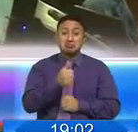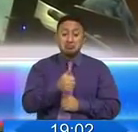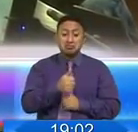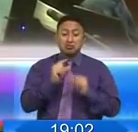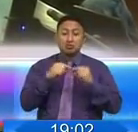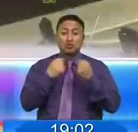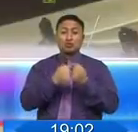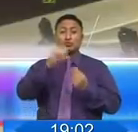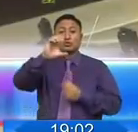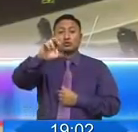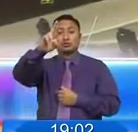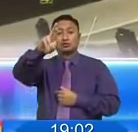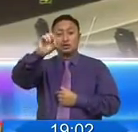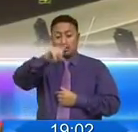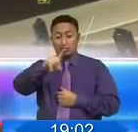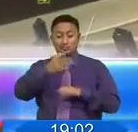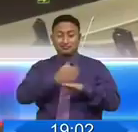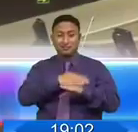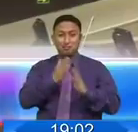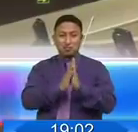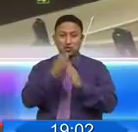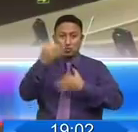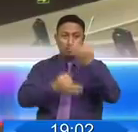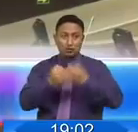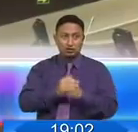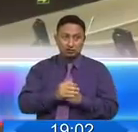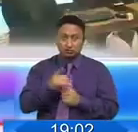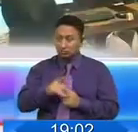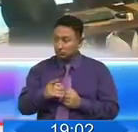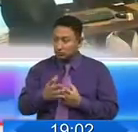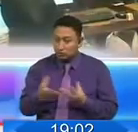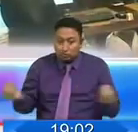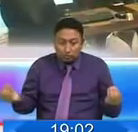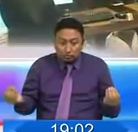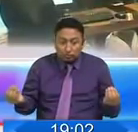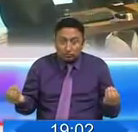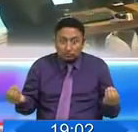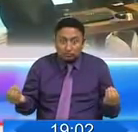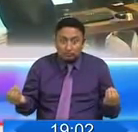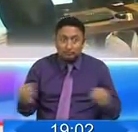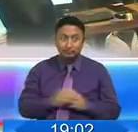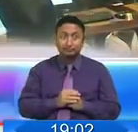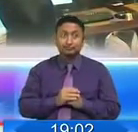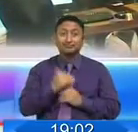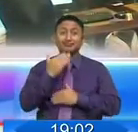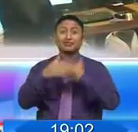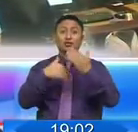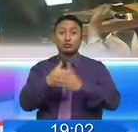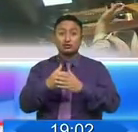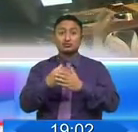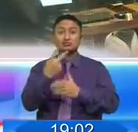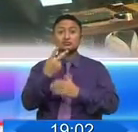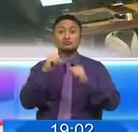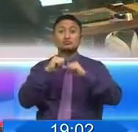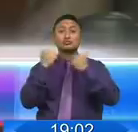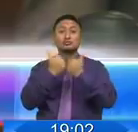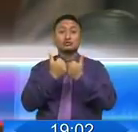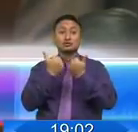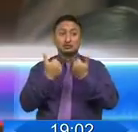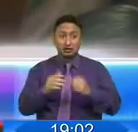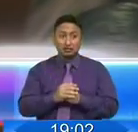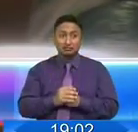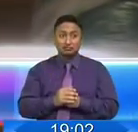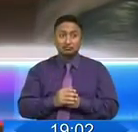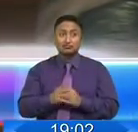la bancada de Creo que impulsaron este juicio desaparecieron del pleno. Minutos después llegarían dos legisladores más y se completó el